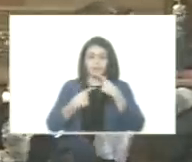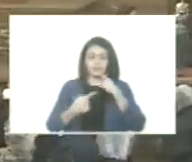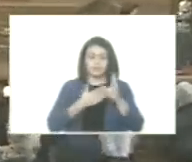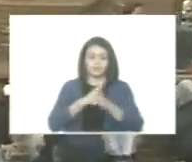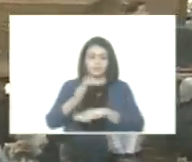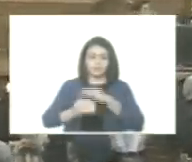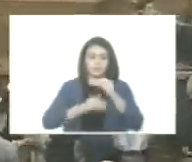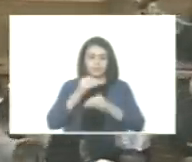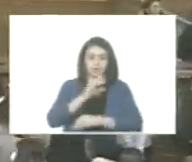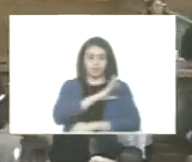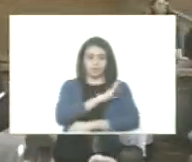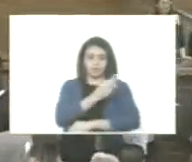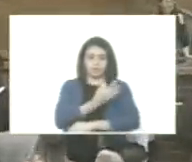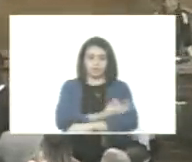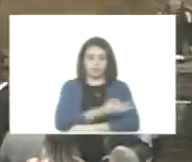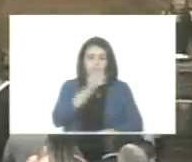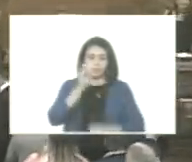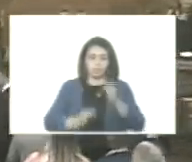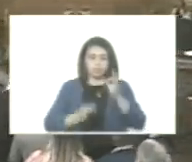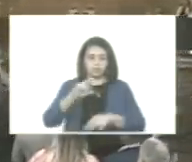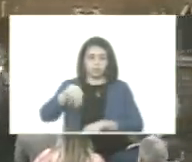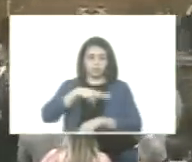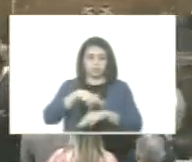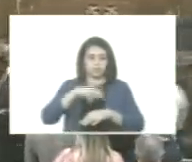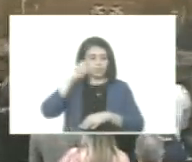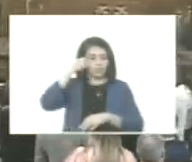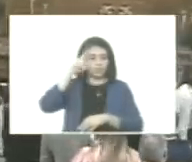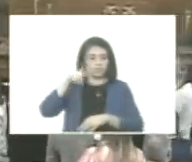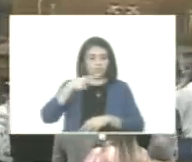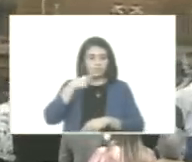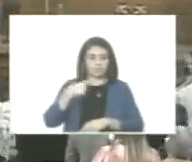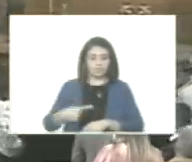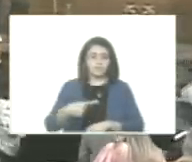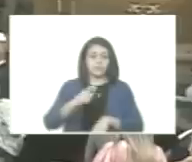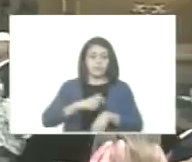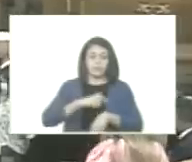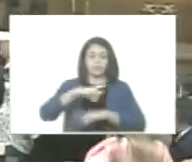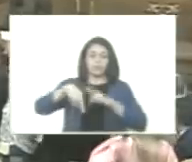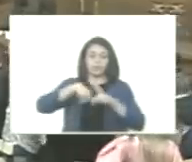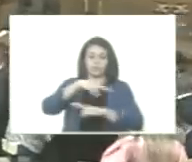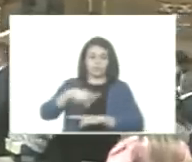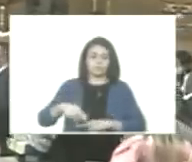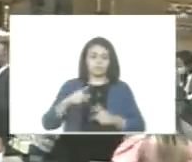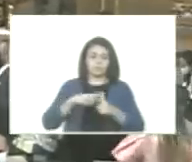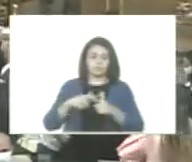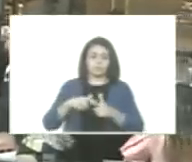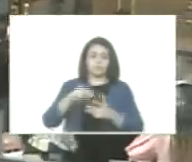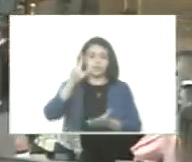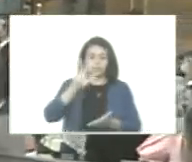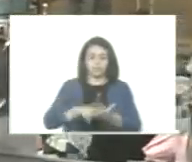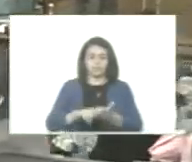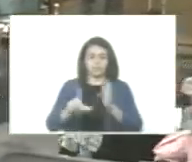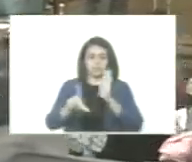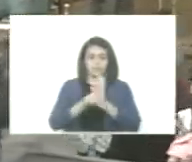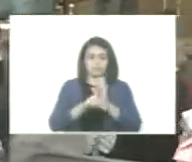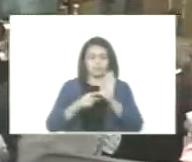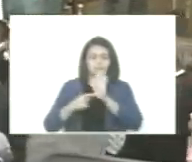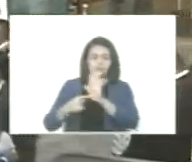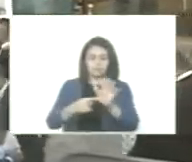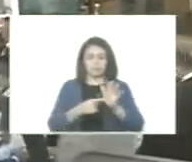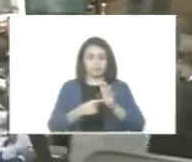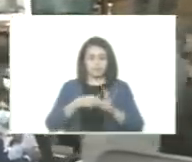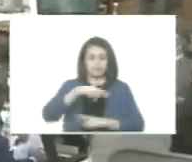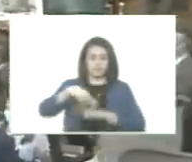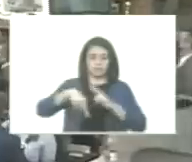seguirán en el fortalecimiento de la justicia nacional. Recordemos que también en tiempo de revolución fue sancionada la ley de